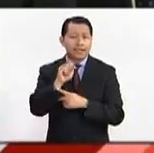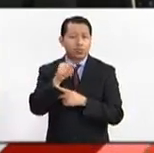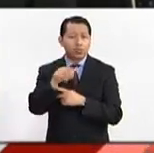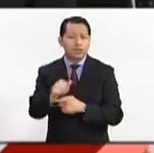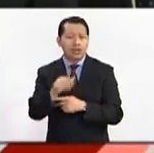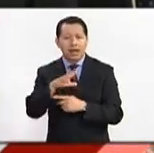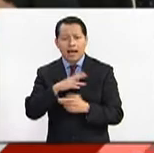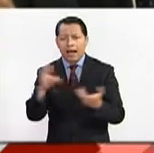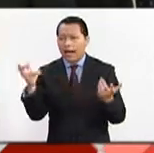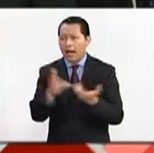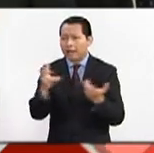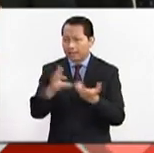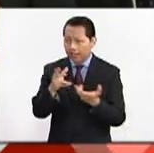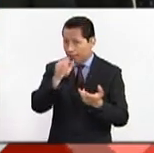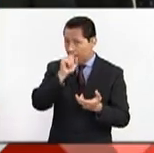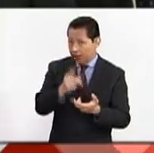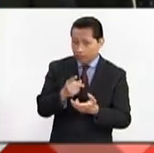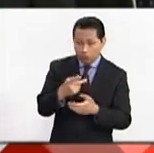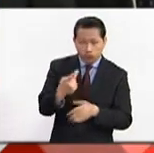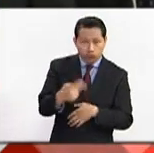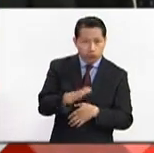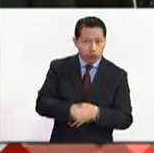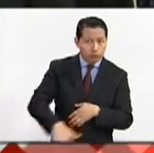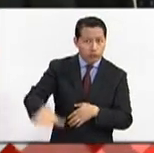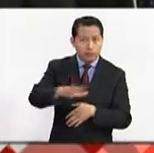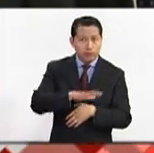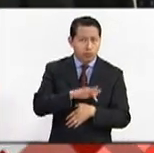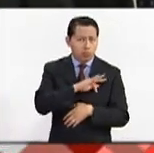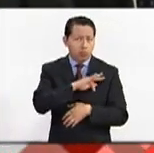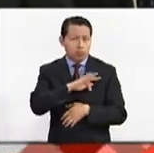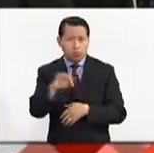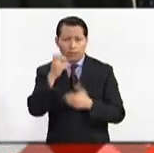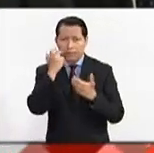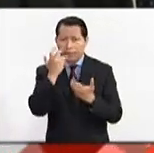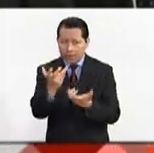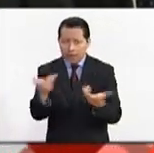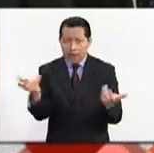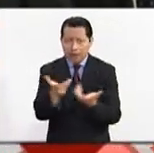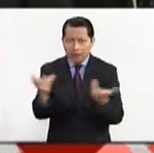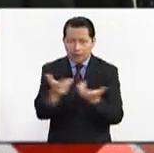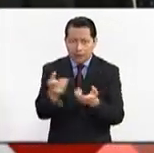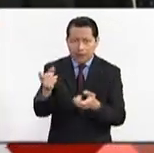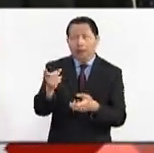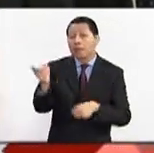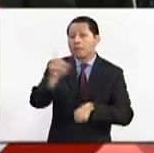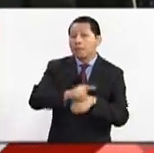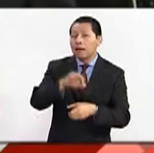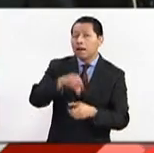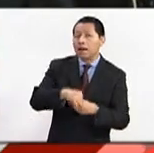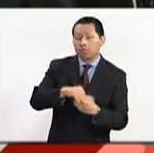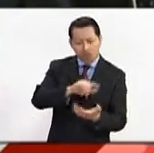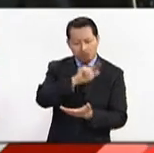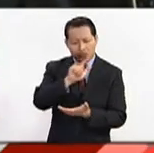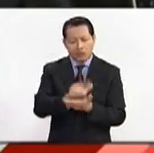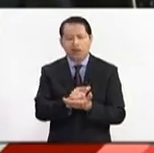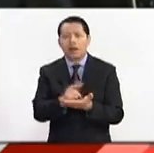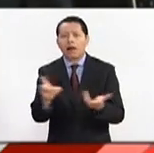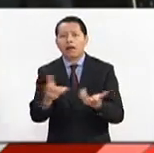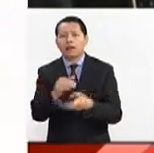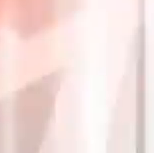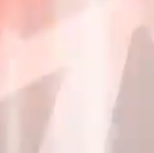expresión de soberanía de nuestro pueblo, los resultados de la jornada de hoy para que actúe de acuerdo con lo previsto en la ley del